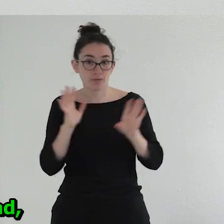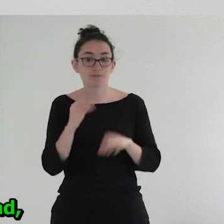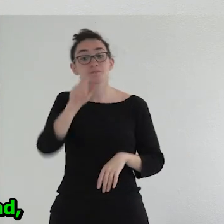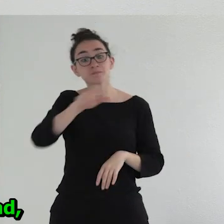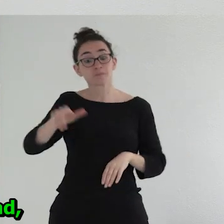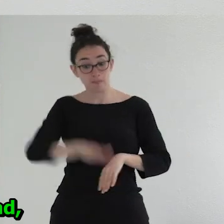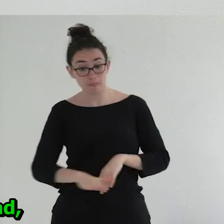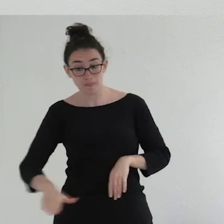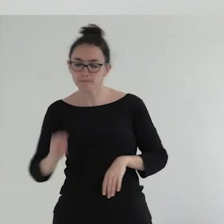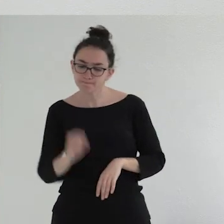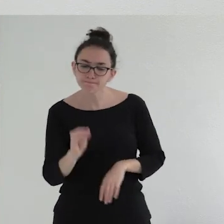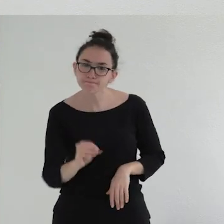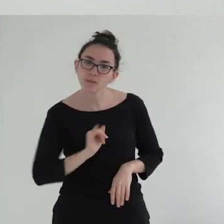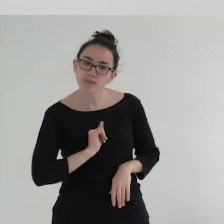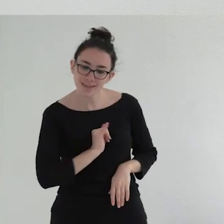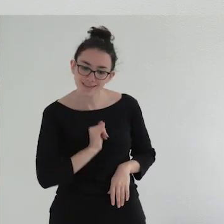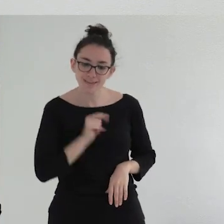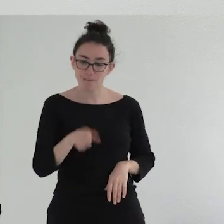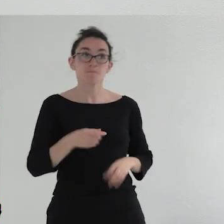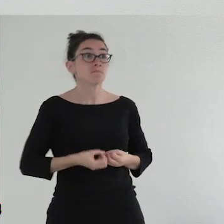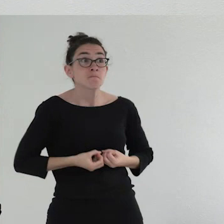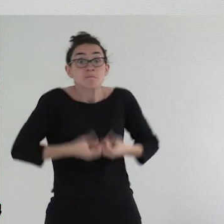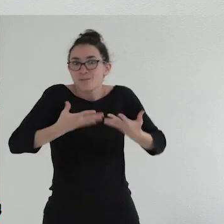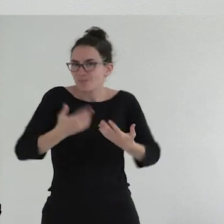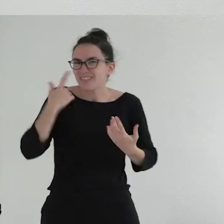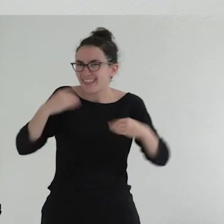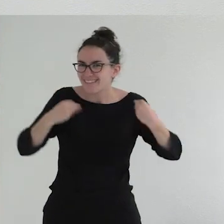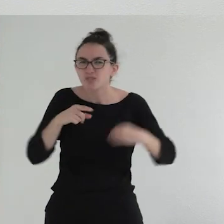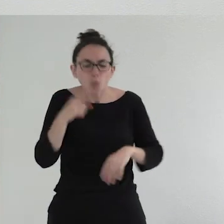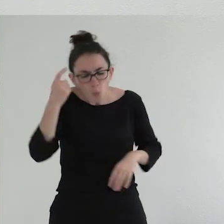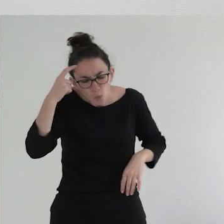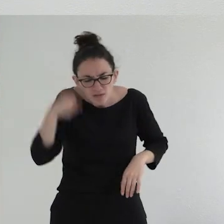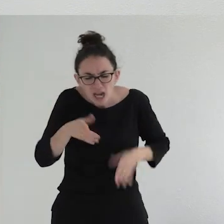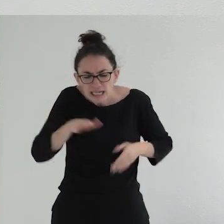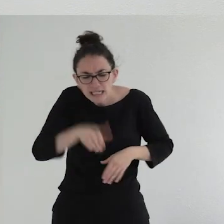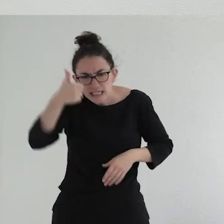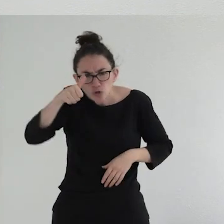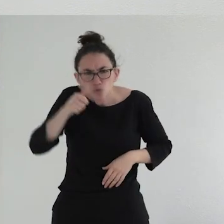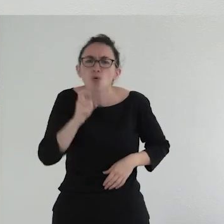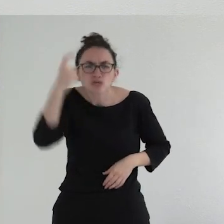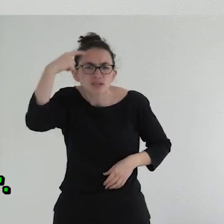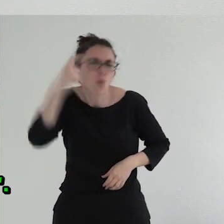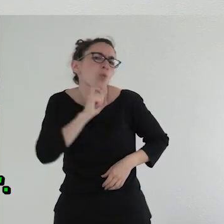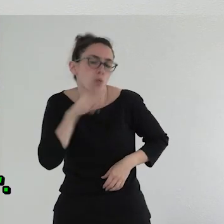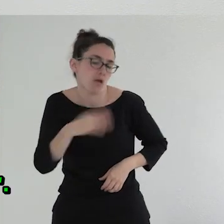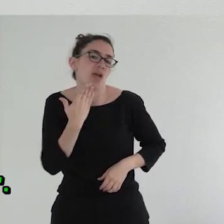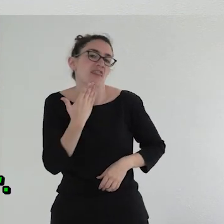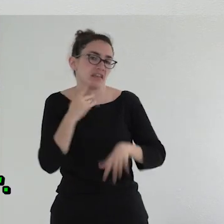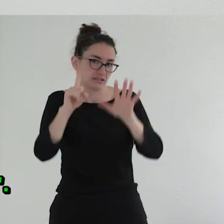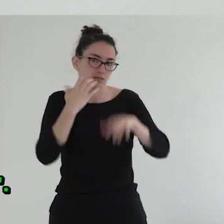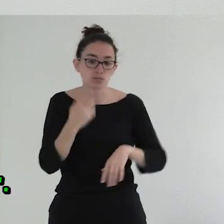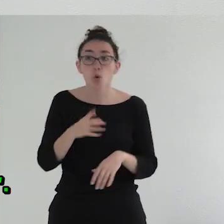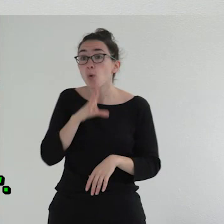cuando se les pregunta por la identidad, contestan con la expresión, que también es muy divertido, porque dicen, bueno, tú cómo sabes que eres un niño, si tú le preguntas esto a una persona de seis años, ¿no? Entonces te dicen,